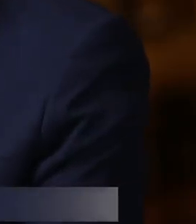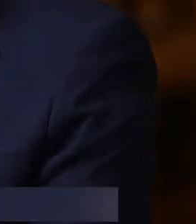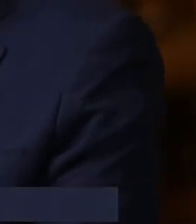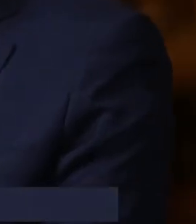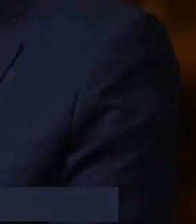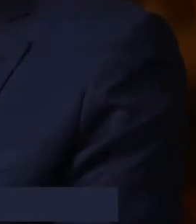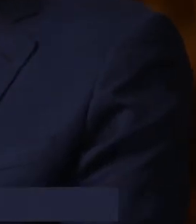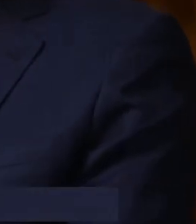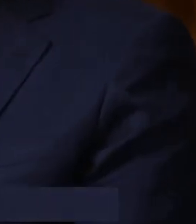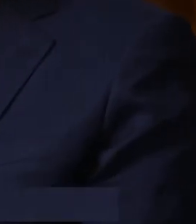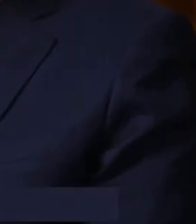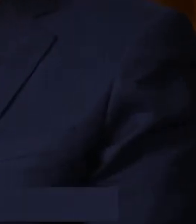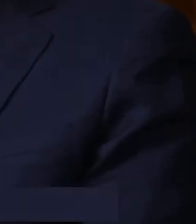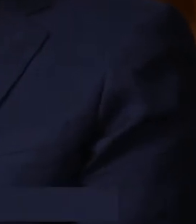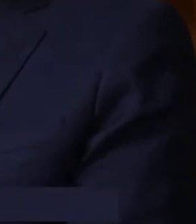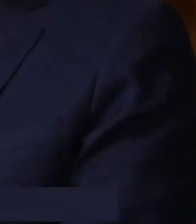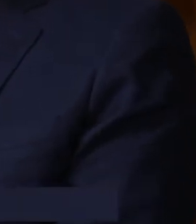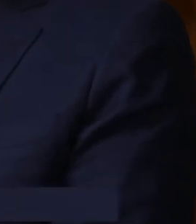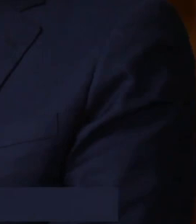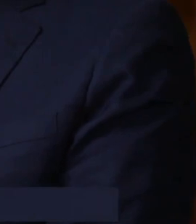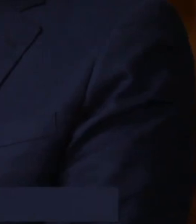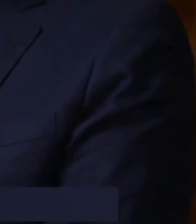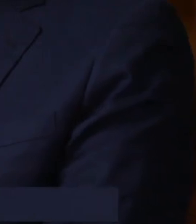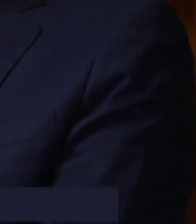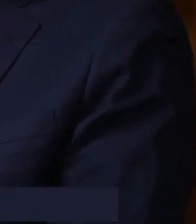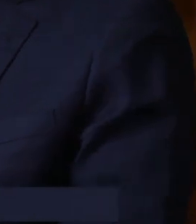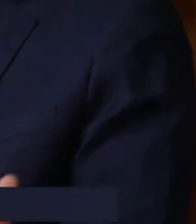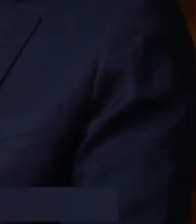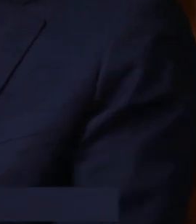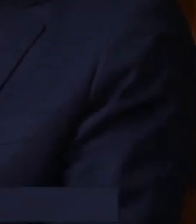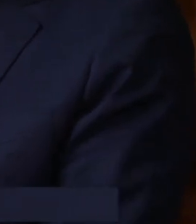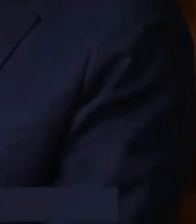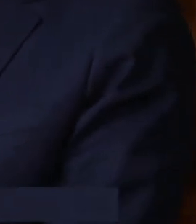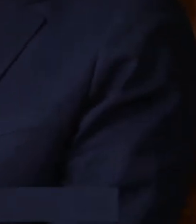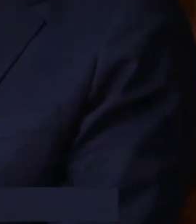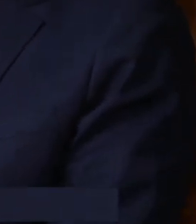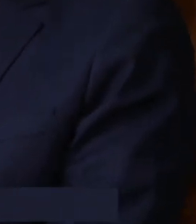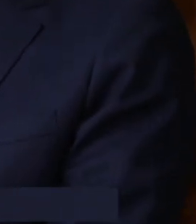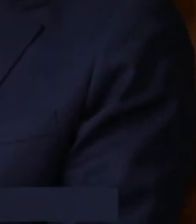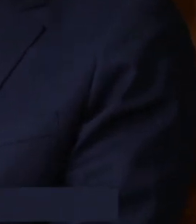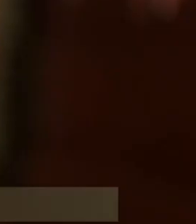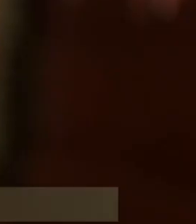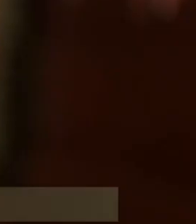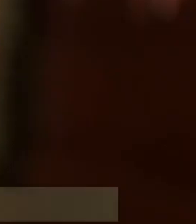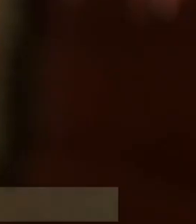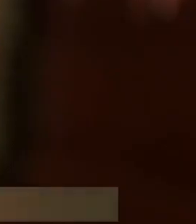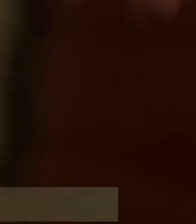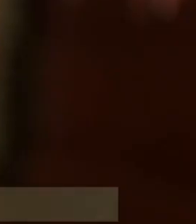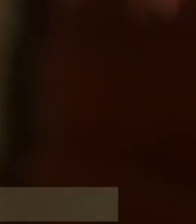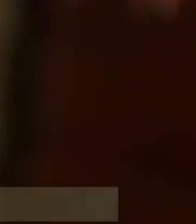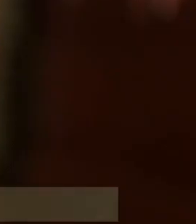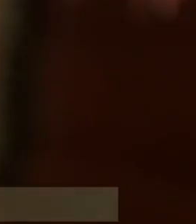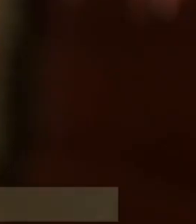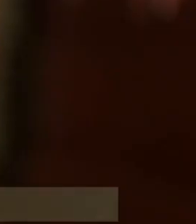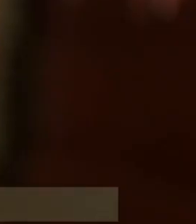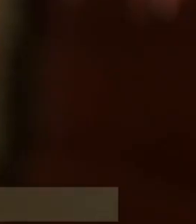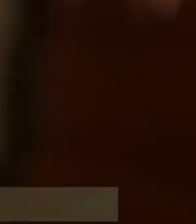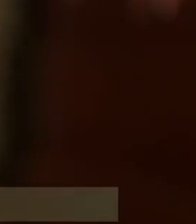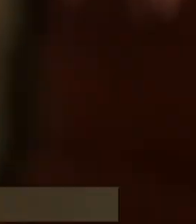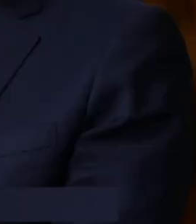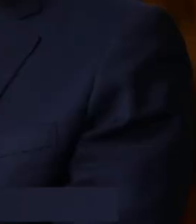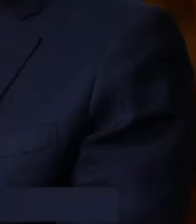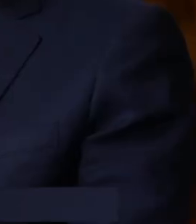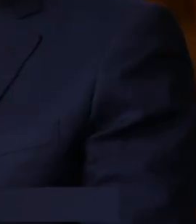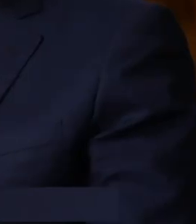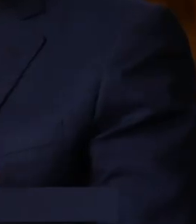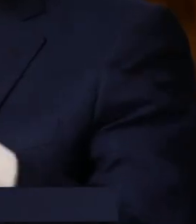Estados Unidos. Entonces, ¿qué es lo que hacen? Al contrario, en vez